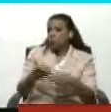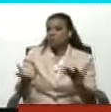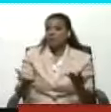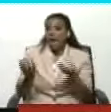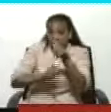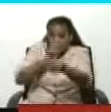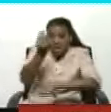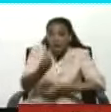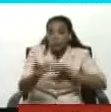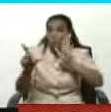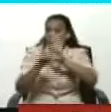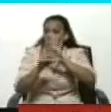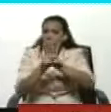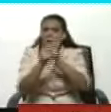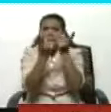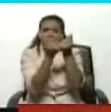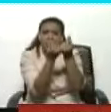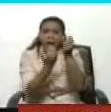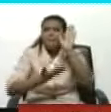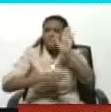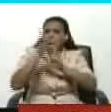¿Hicieron algo para mejorar la economía?